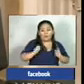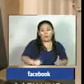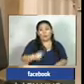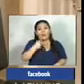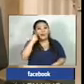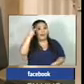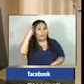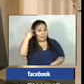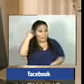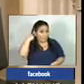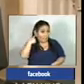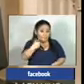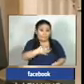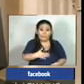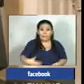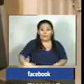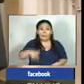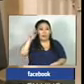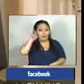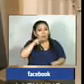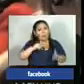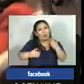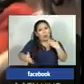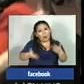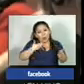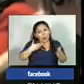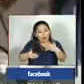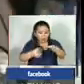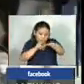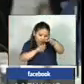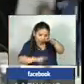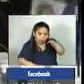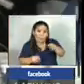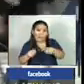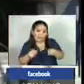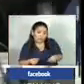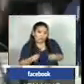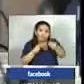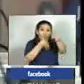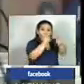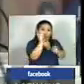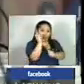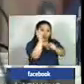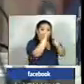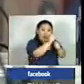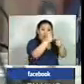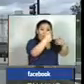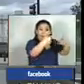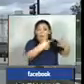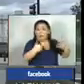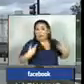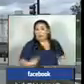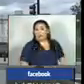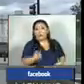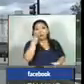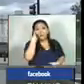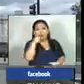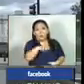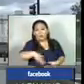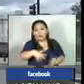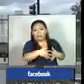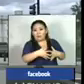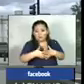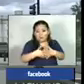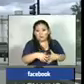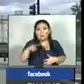justificación de Nayib Bukele para llevar hasta la Corte Interamericana de Derechos Humanos con sede en Washington una